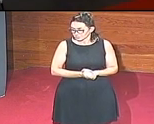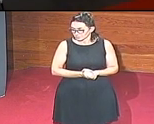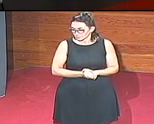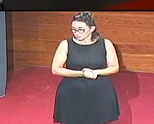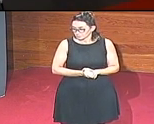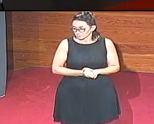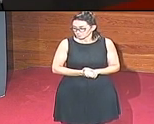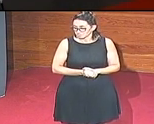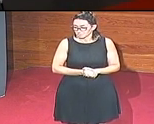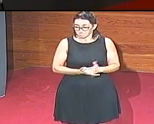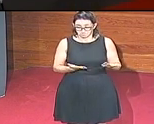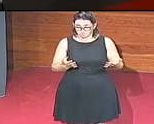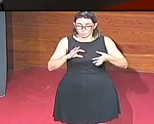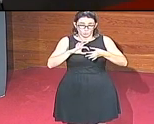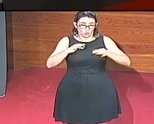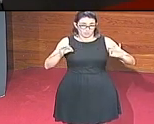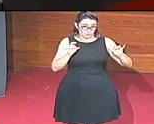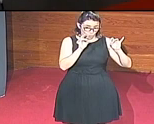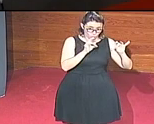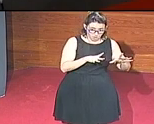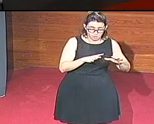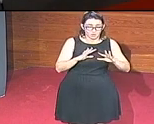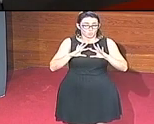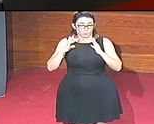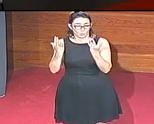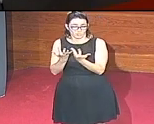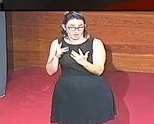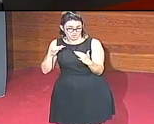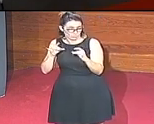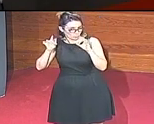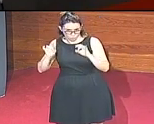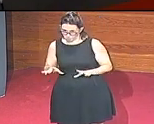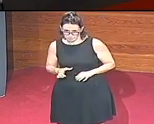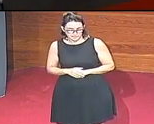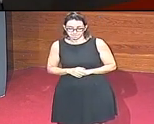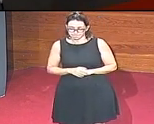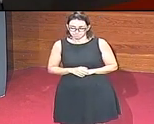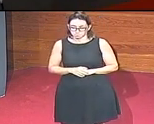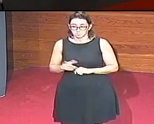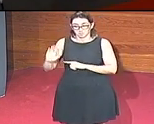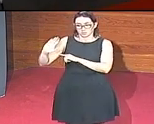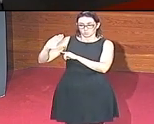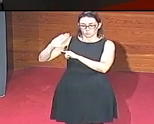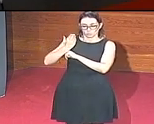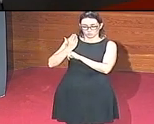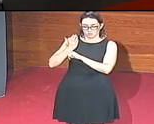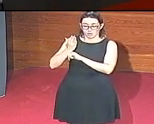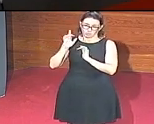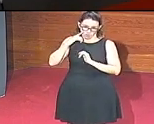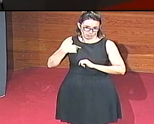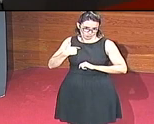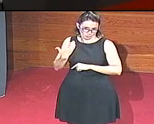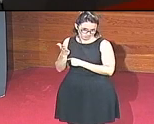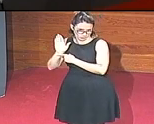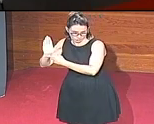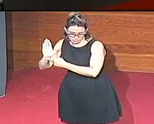igual que las olimpiadas pues hicimos con los mundiales vamos a hacer un propusieron bueno propuse yo